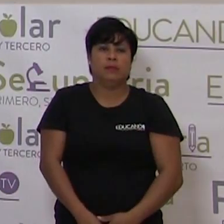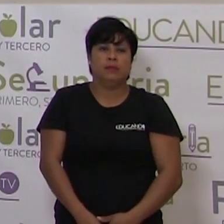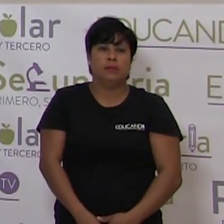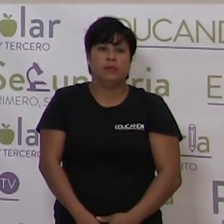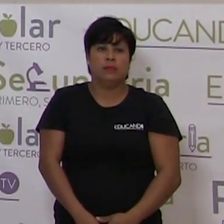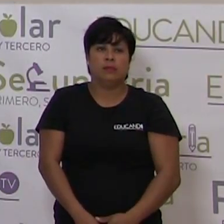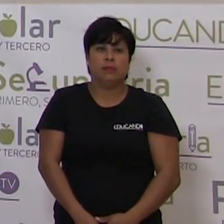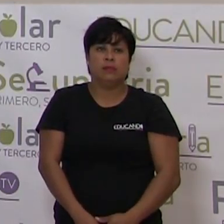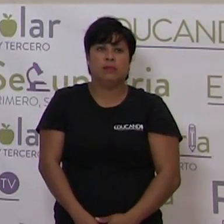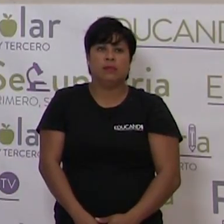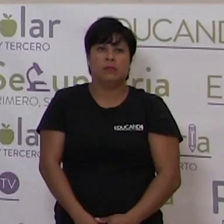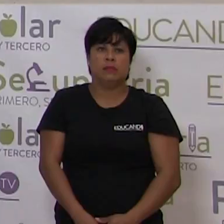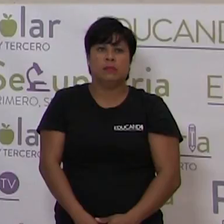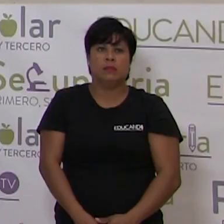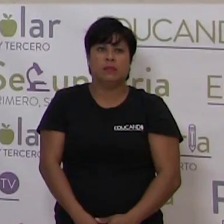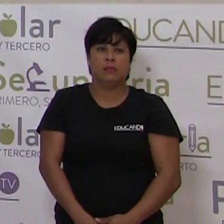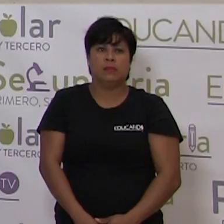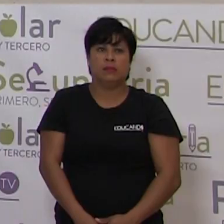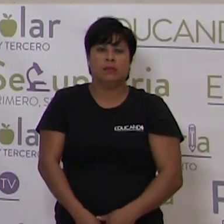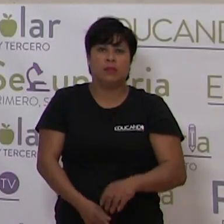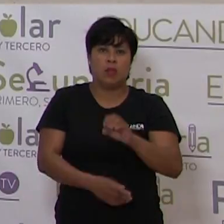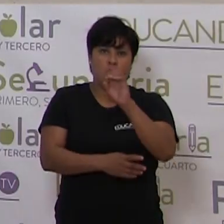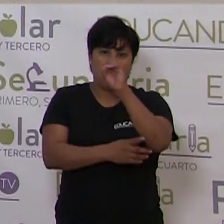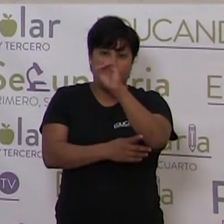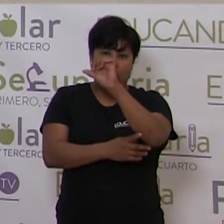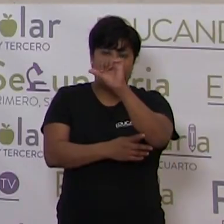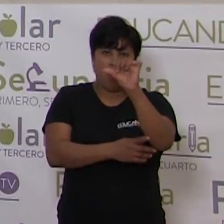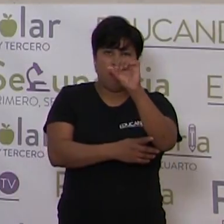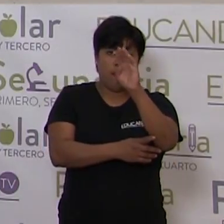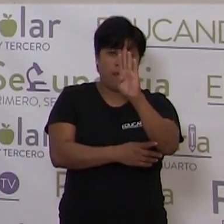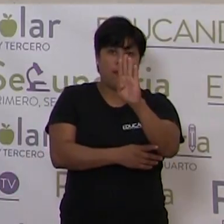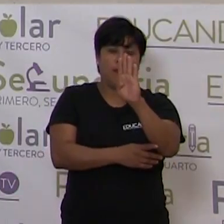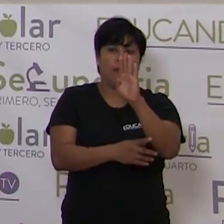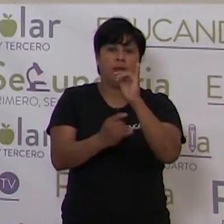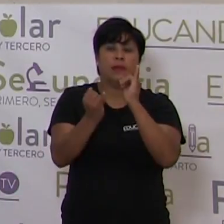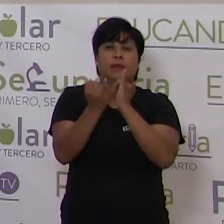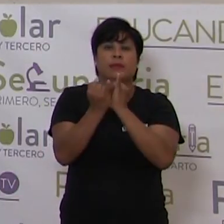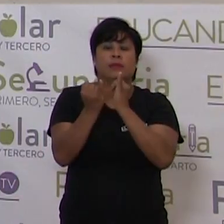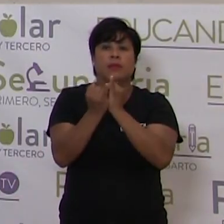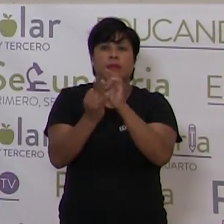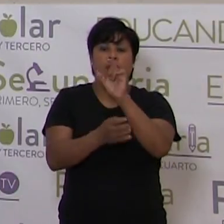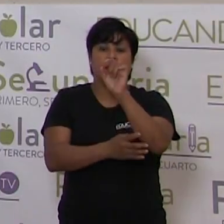De O a B es igual a